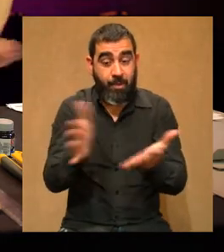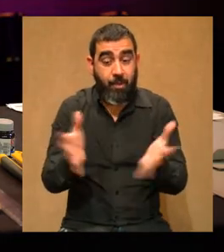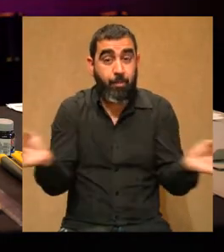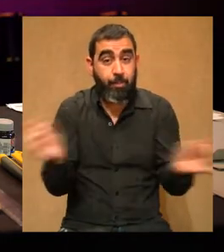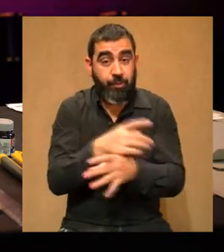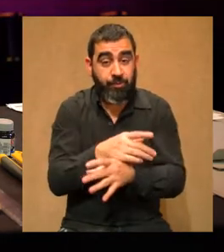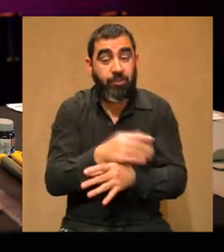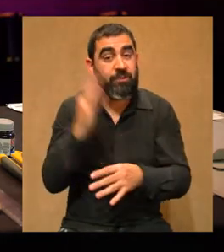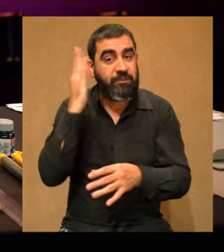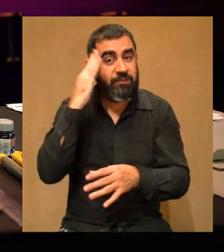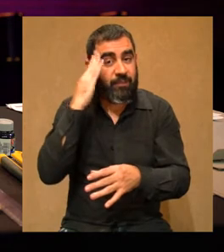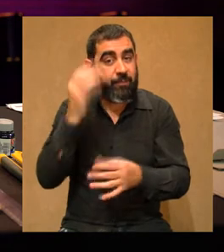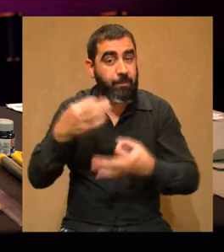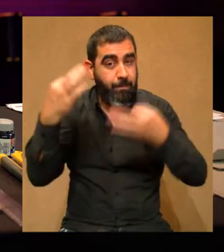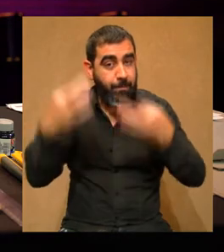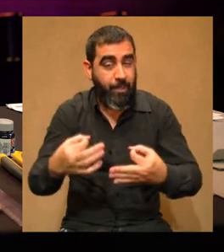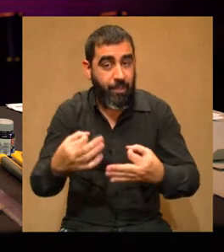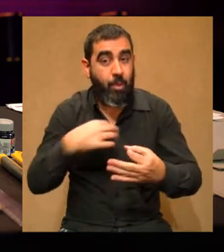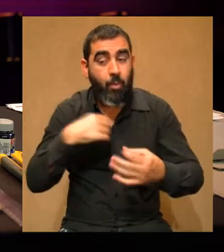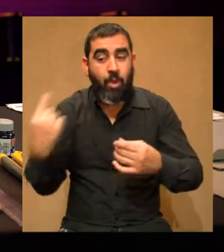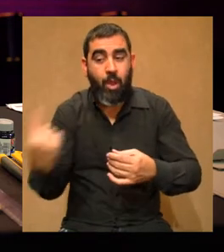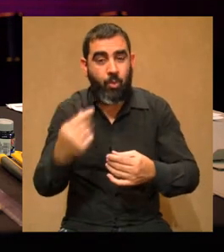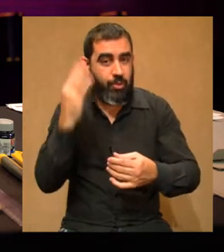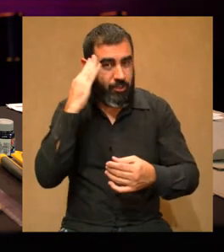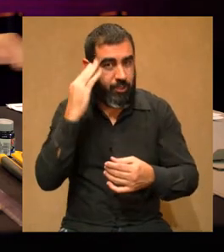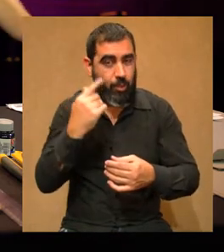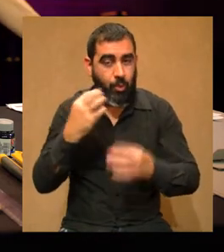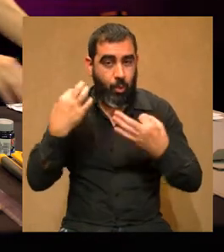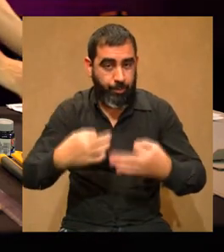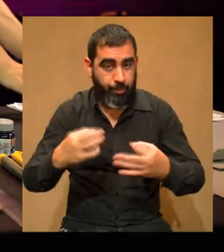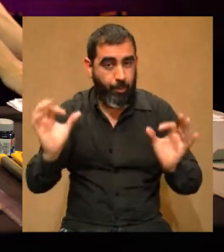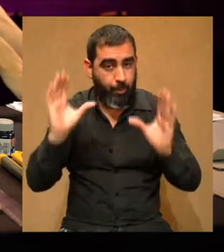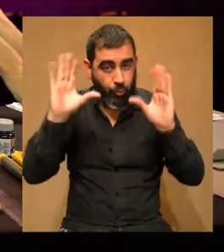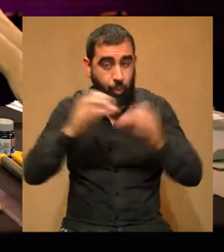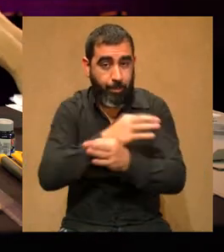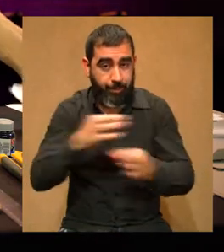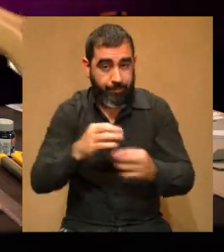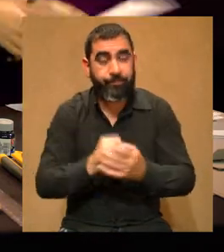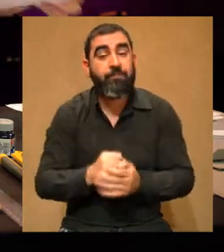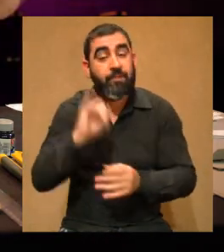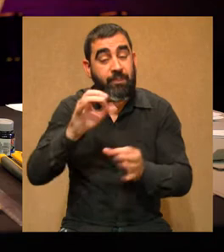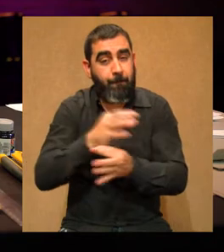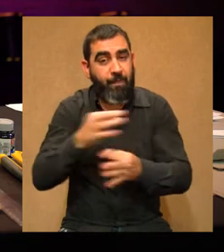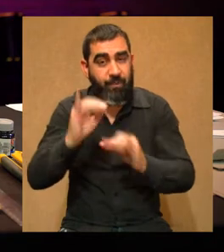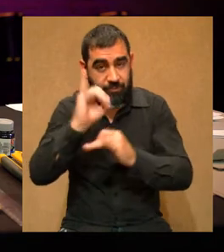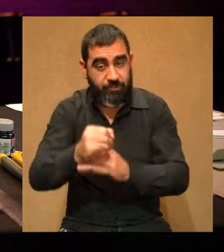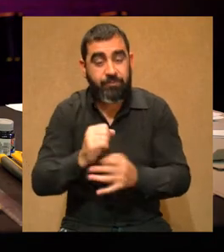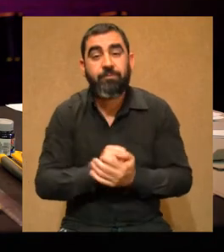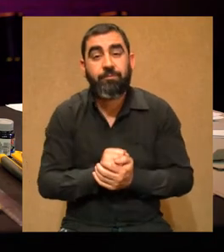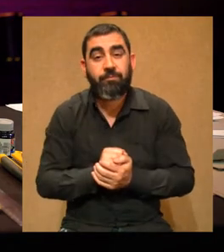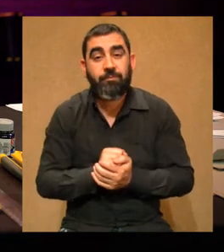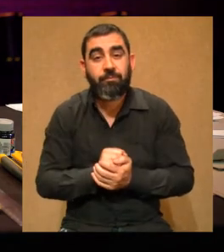ya están prontas sabemos bien cuál va con cuál no tiene todo especificó si se oyen perfectamente bien